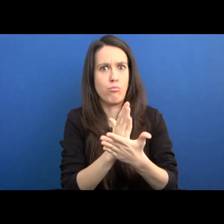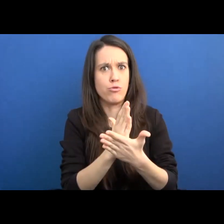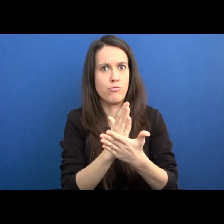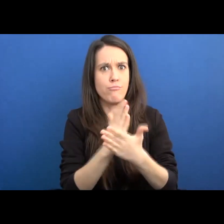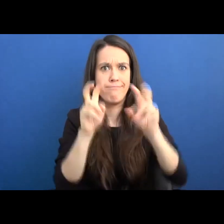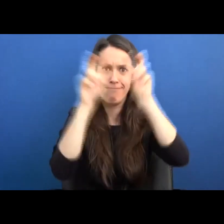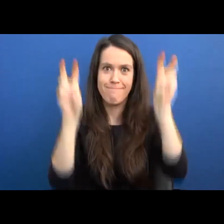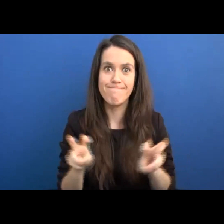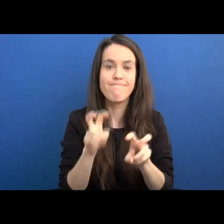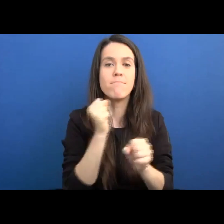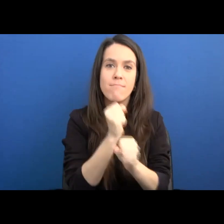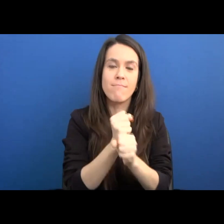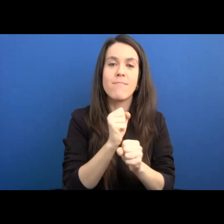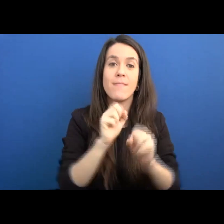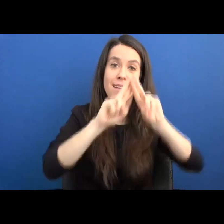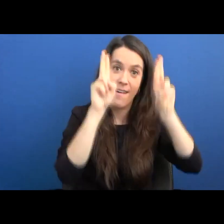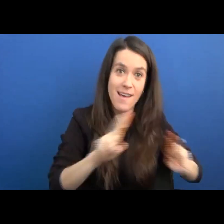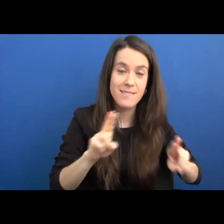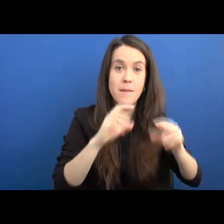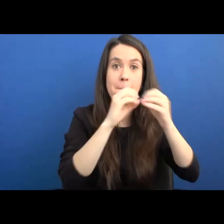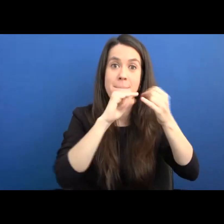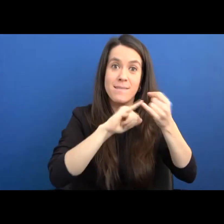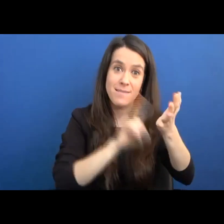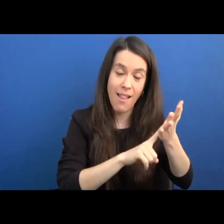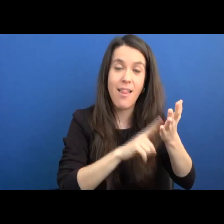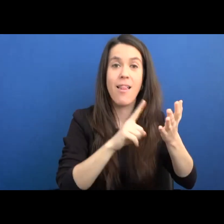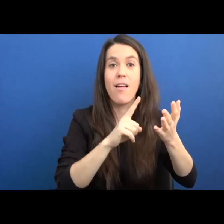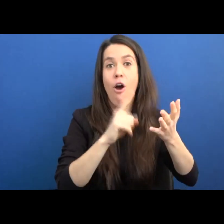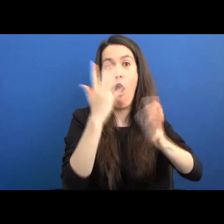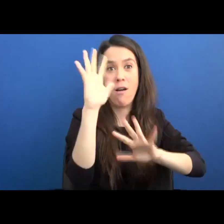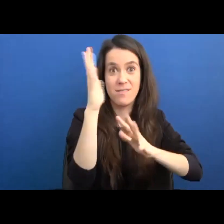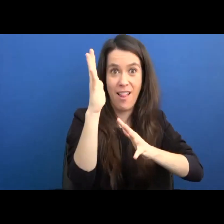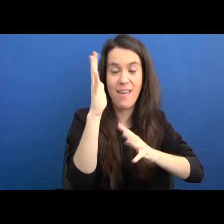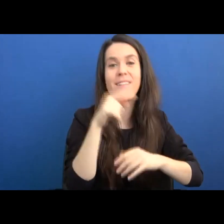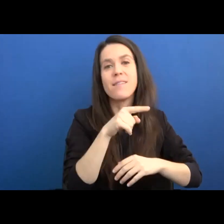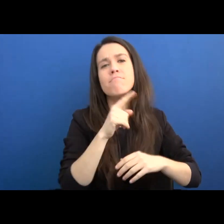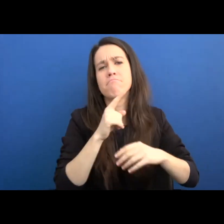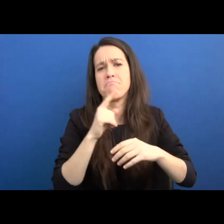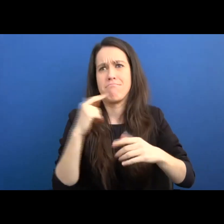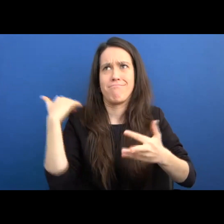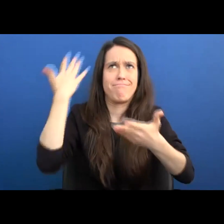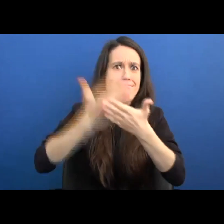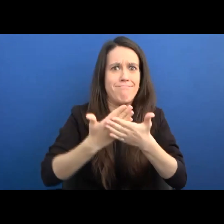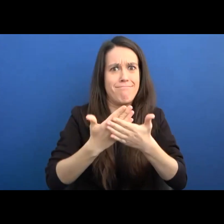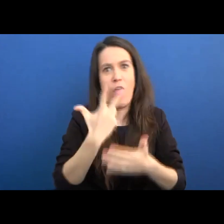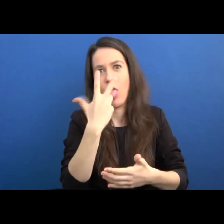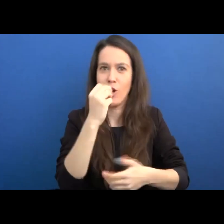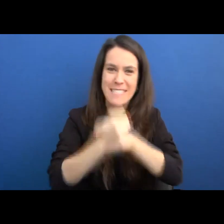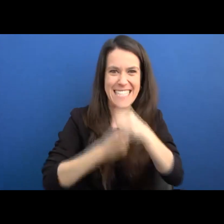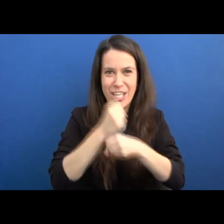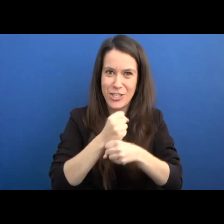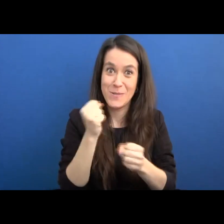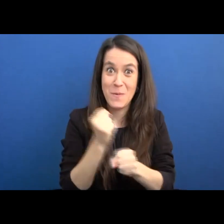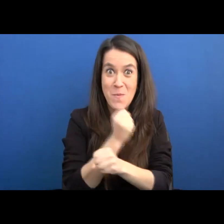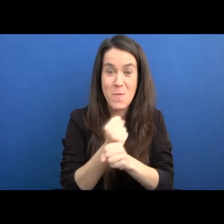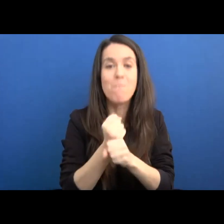signos acreditada y trabaja con lengua de señas británica y signos internacionales